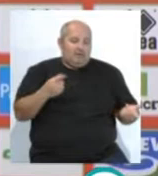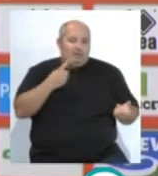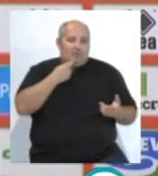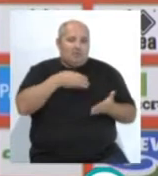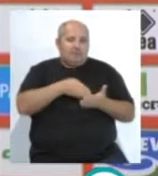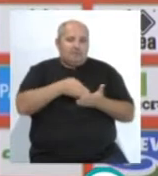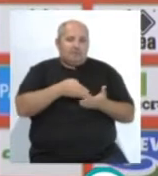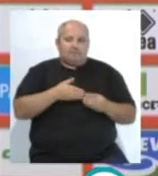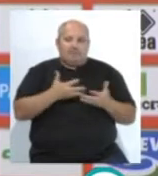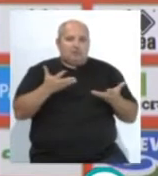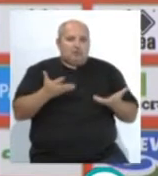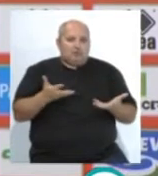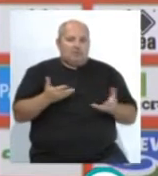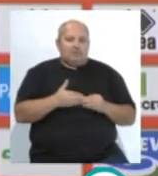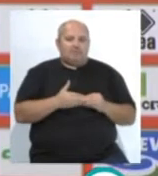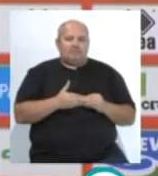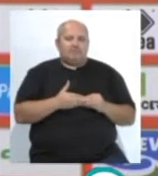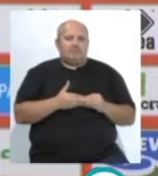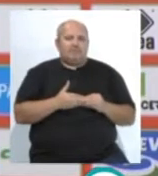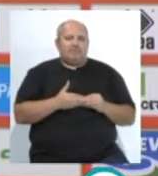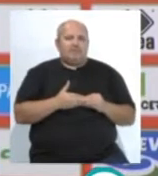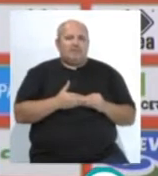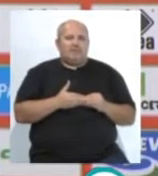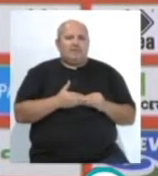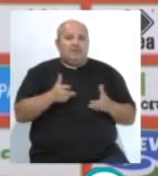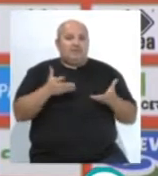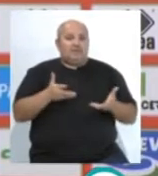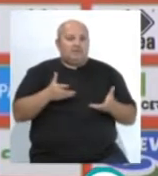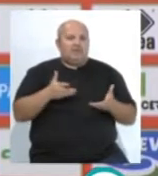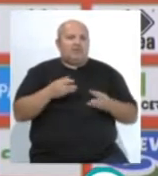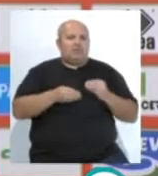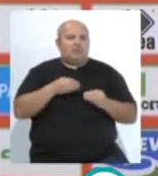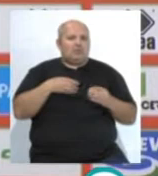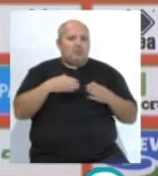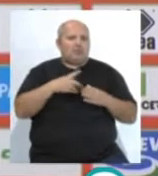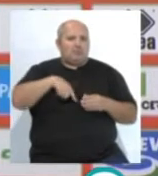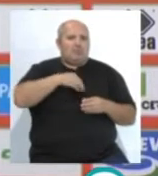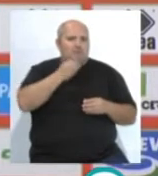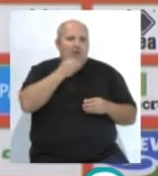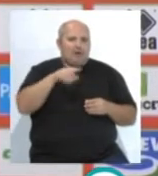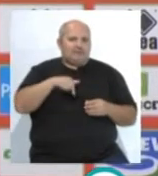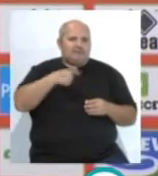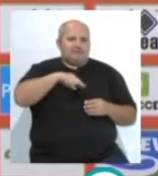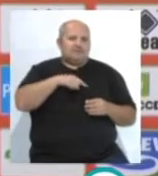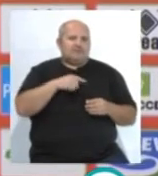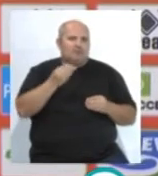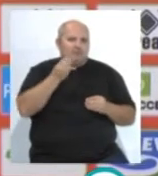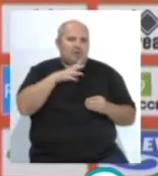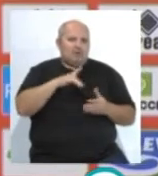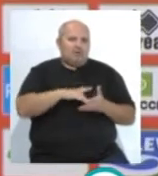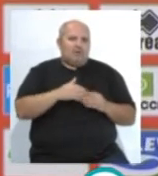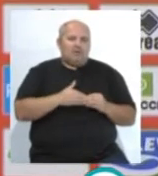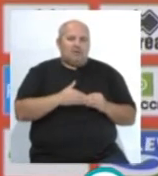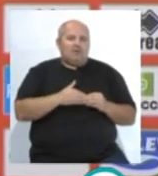hacemos el partido espeso. Pero en esa espesez somos mejores nosotros y hemos sido mejores.